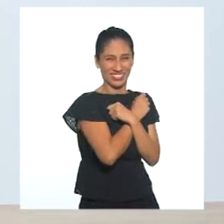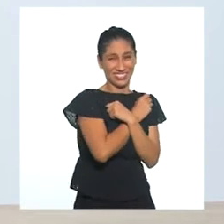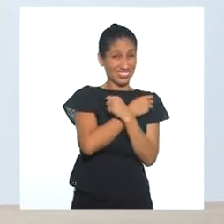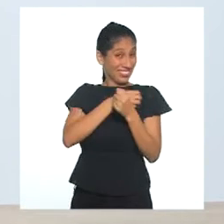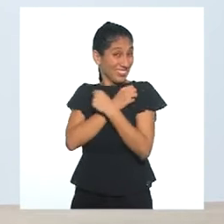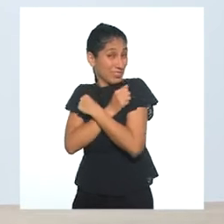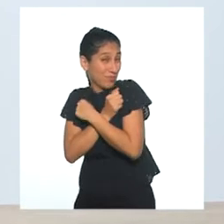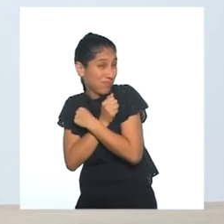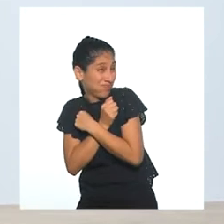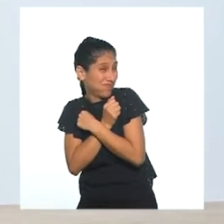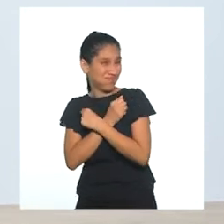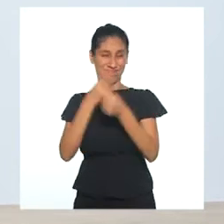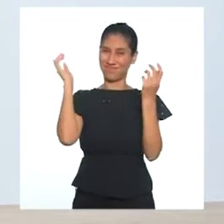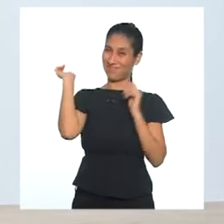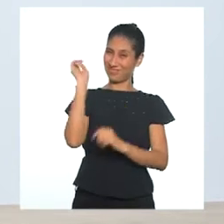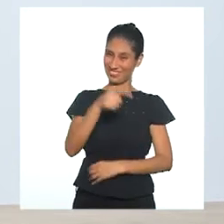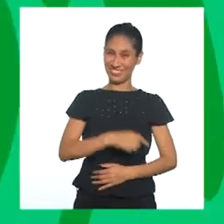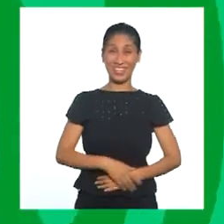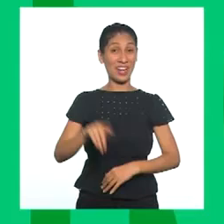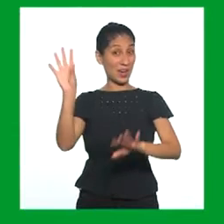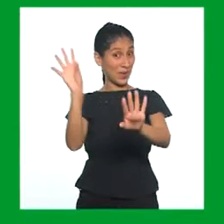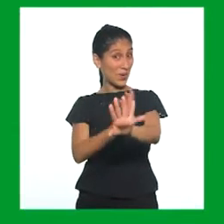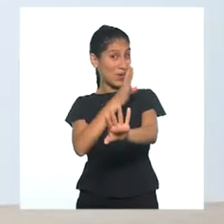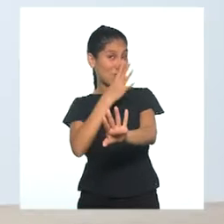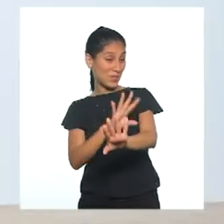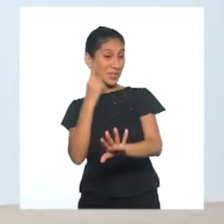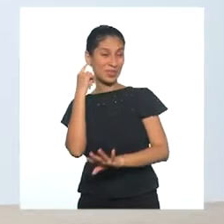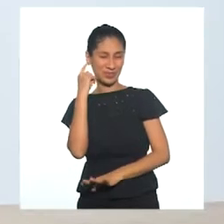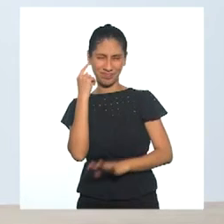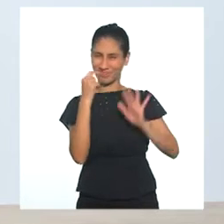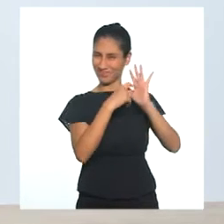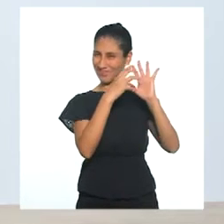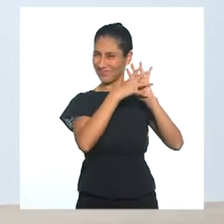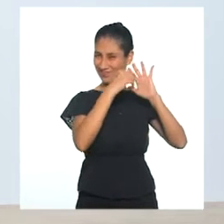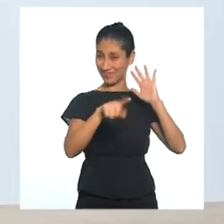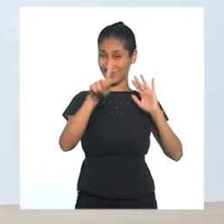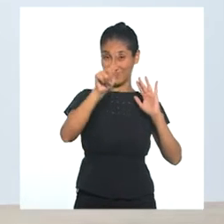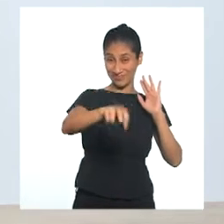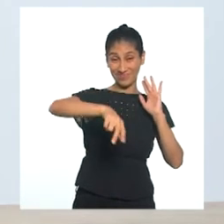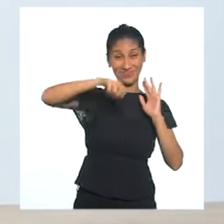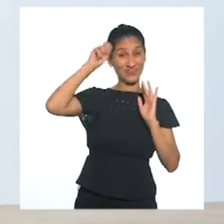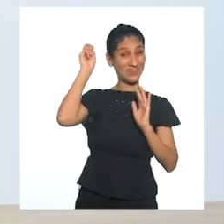frío, frío, frío, frío. Con música. Uno,